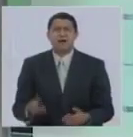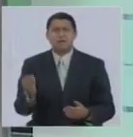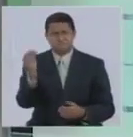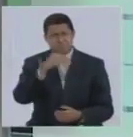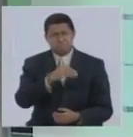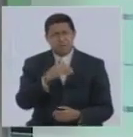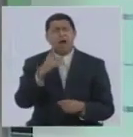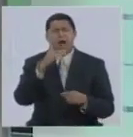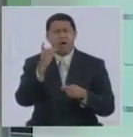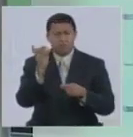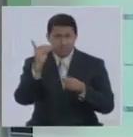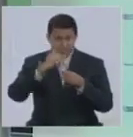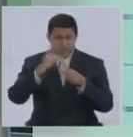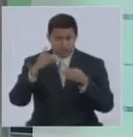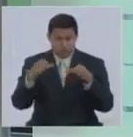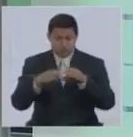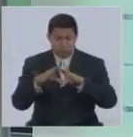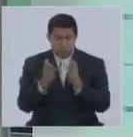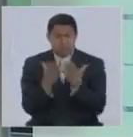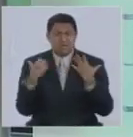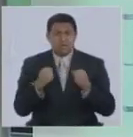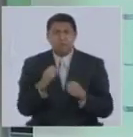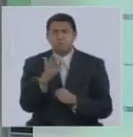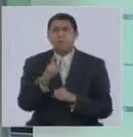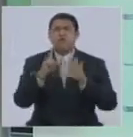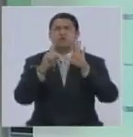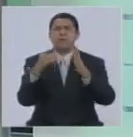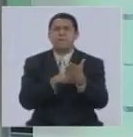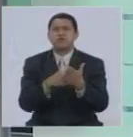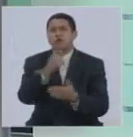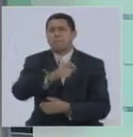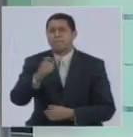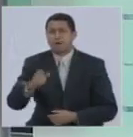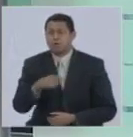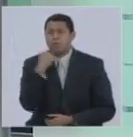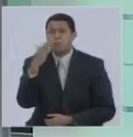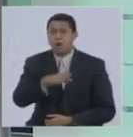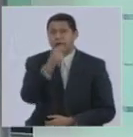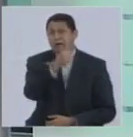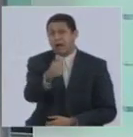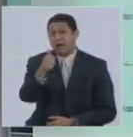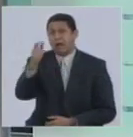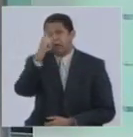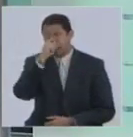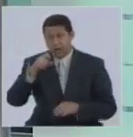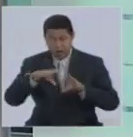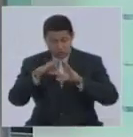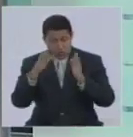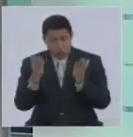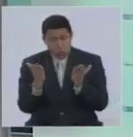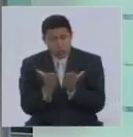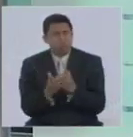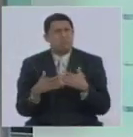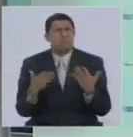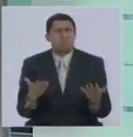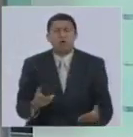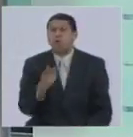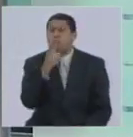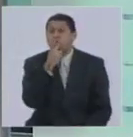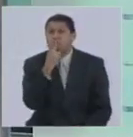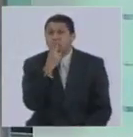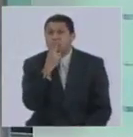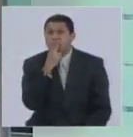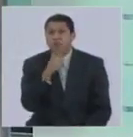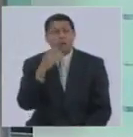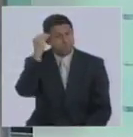Bien, según datos de la Organización Mundial de la Salud, al menos 6 millones de personas mueren anualmente en todo el mundo a causa del tabaco, y hay